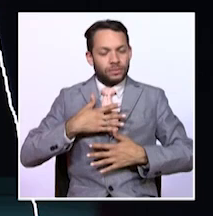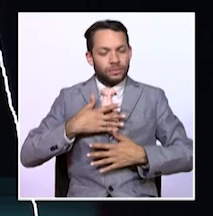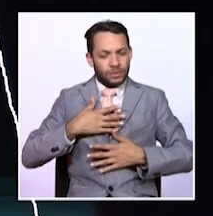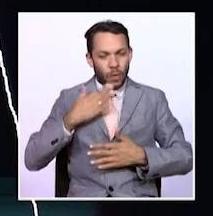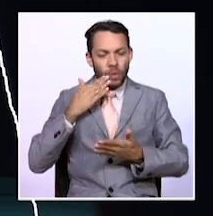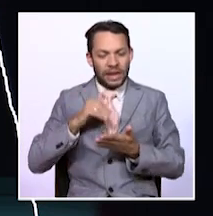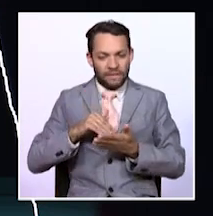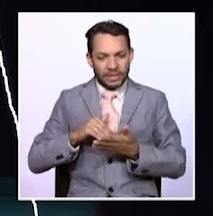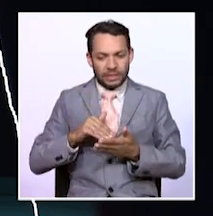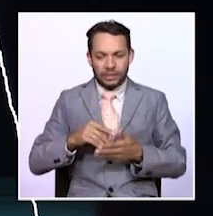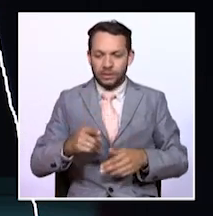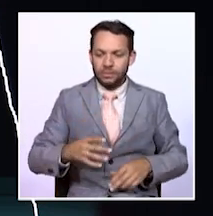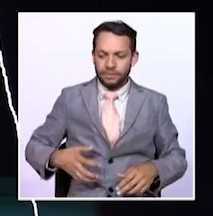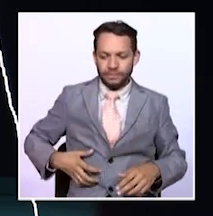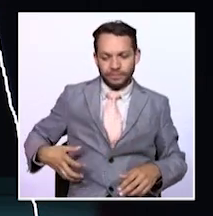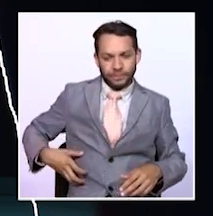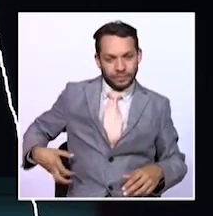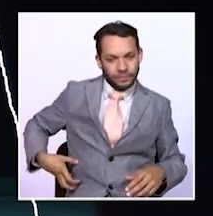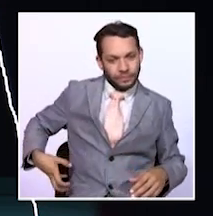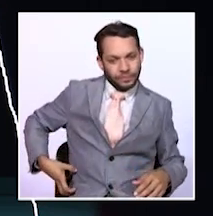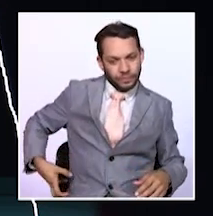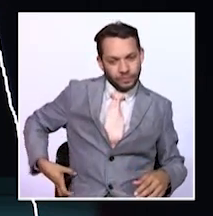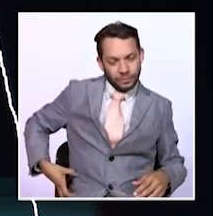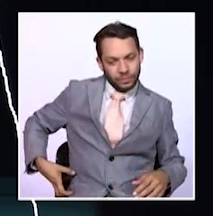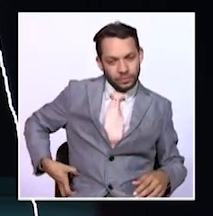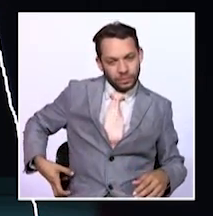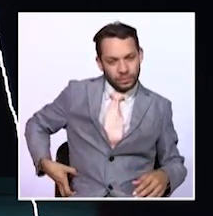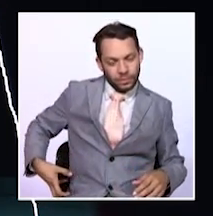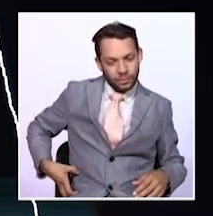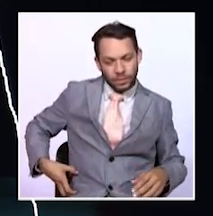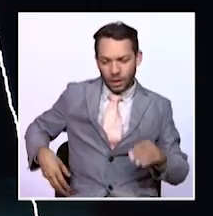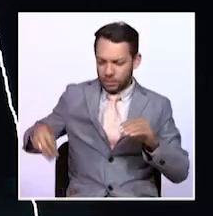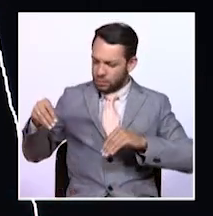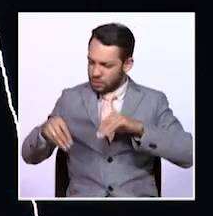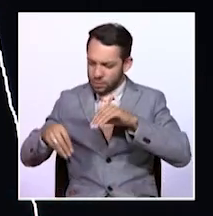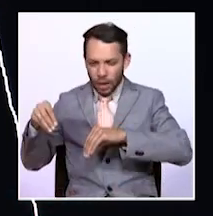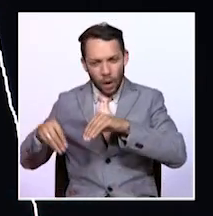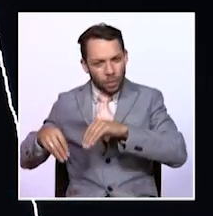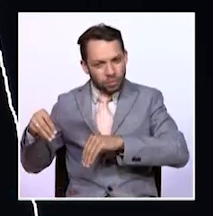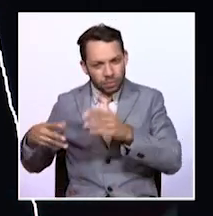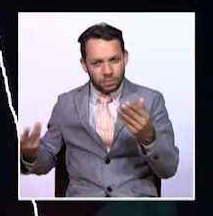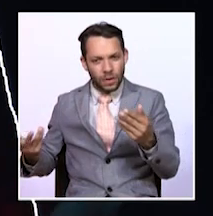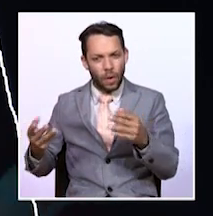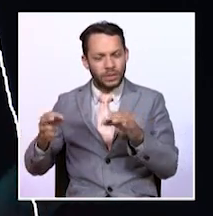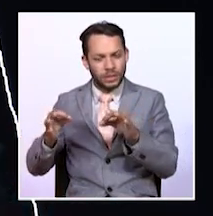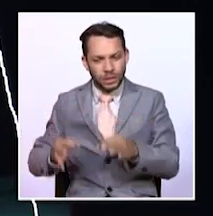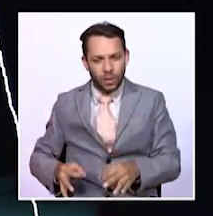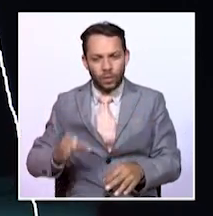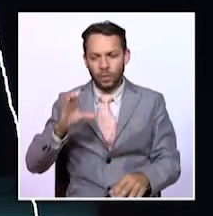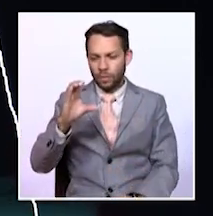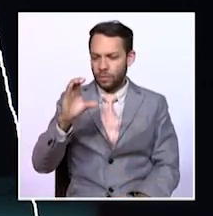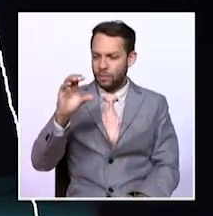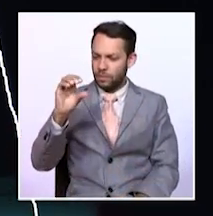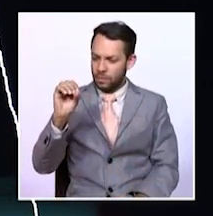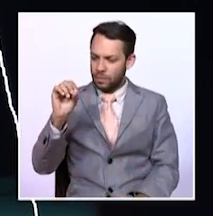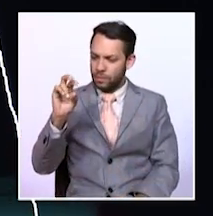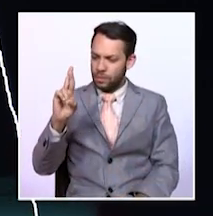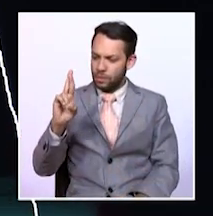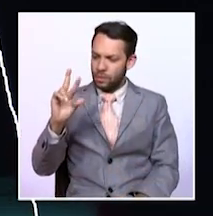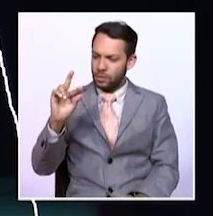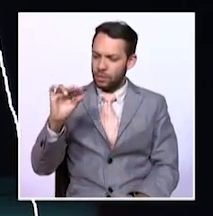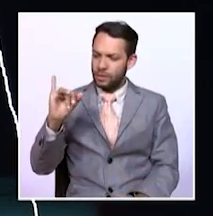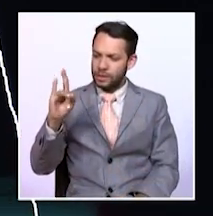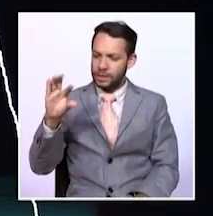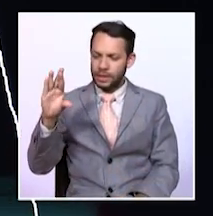Vemos el riñón. Este es el riñón derecho. Evaluamos muy bien toda la parte de la cortical. Esta parte que vemos un poquito más